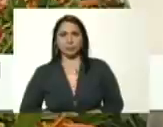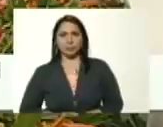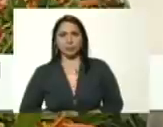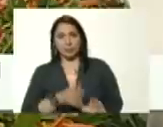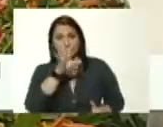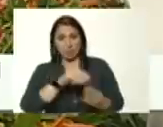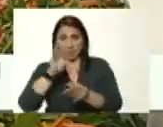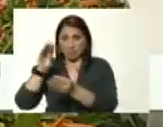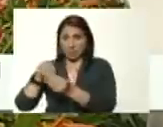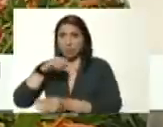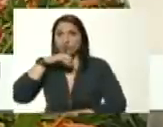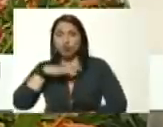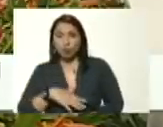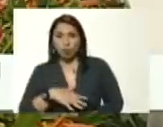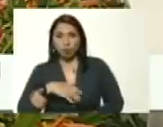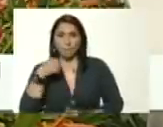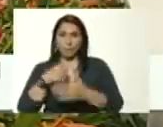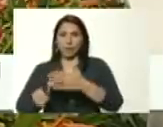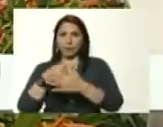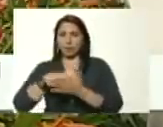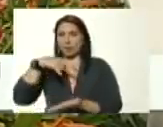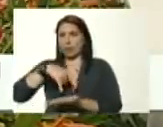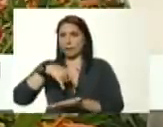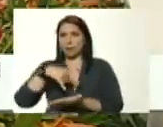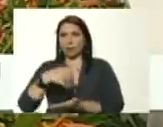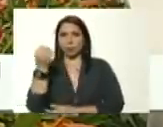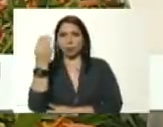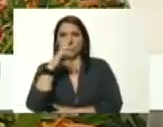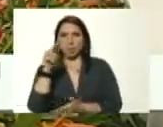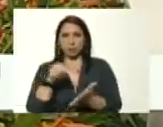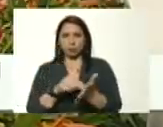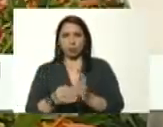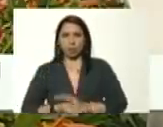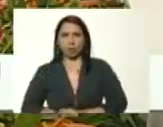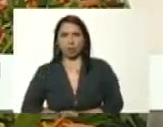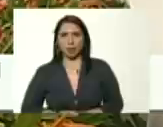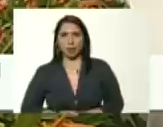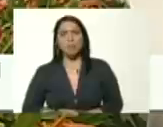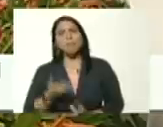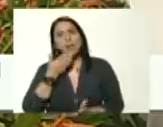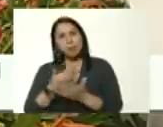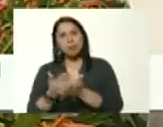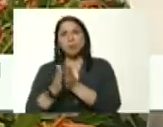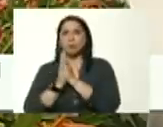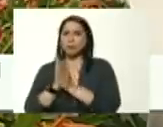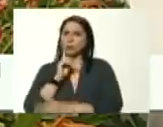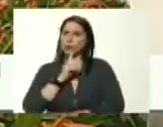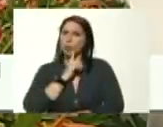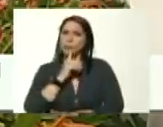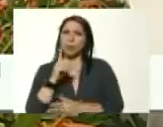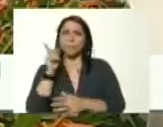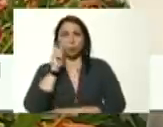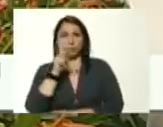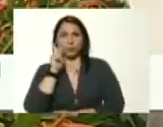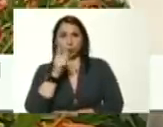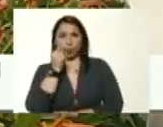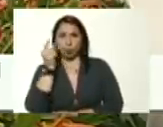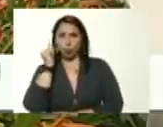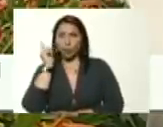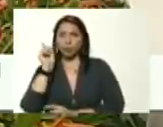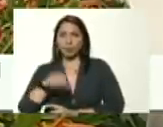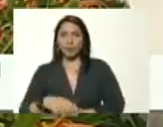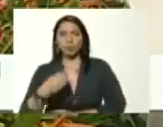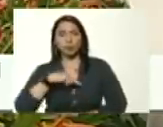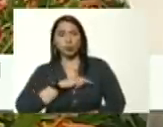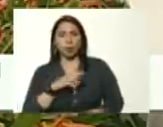de la batalla de carabobo desde la asamblea nacional se lo suplicamos en nombre de los educadores en nombre de